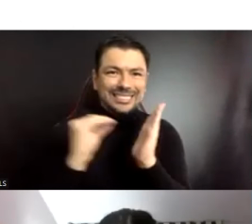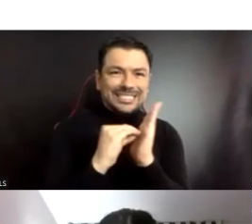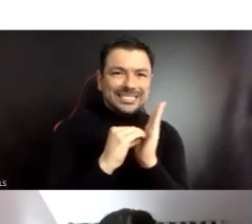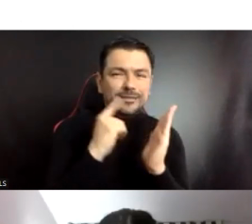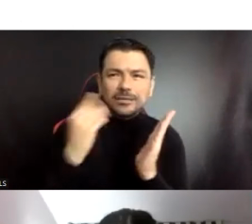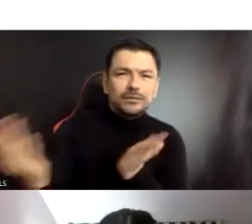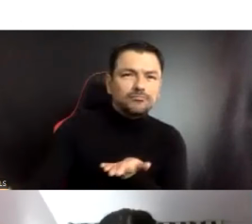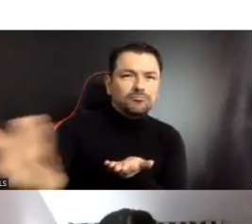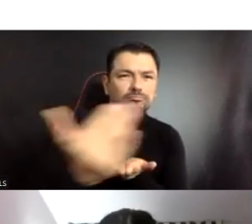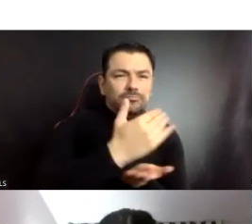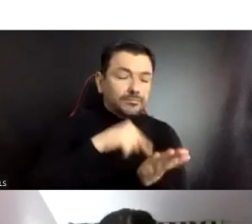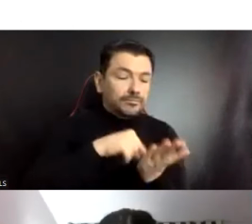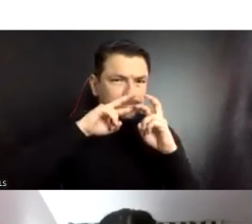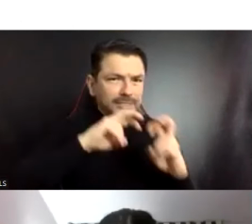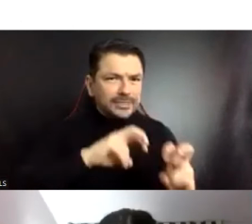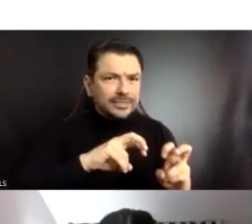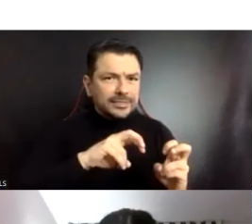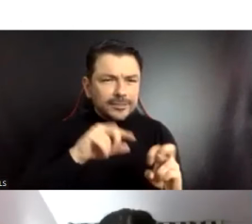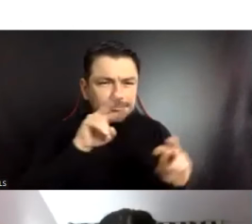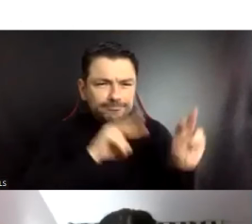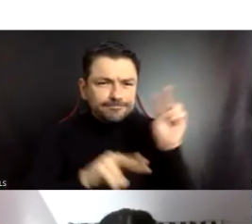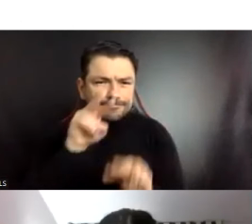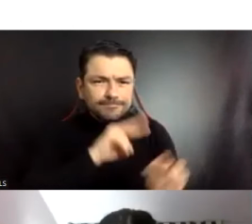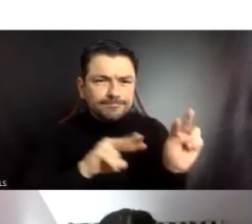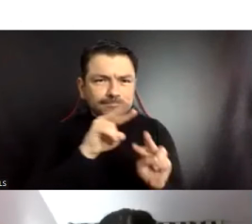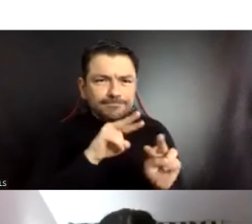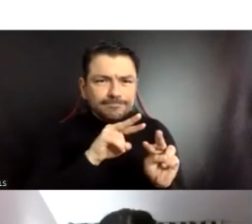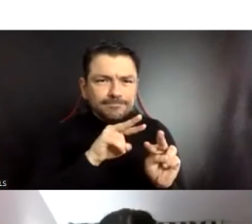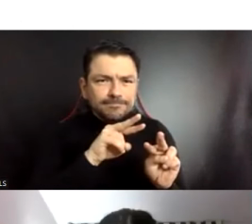donde se necesita conocimiento.